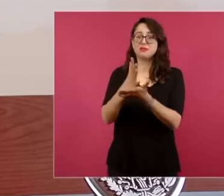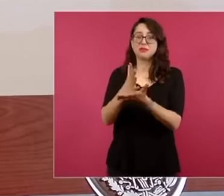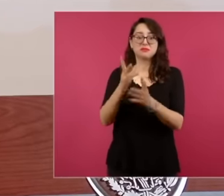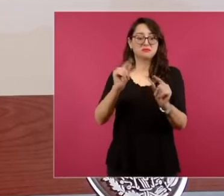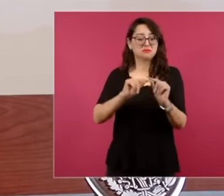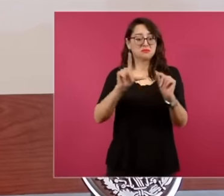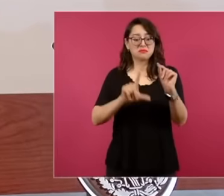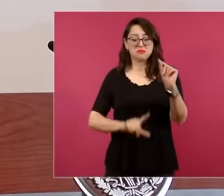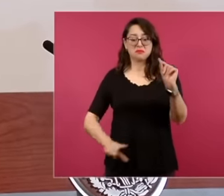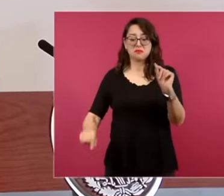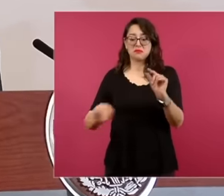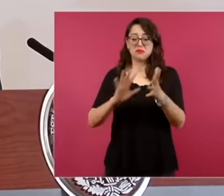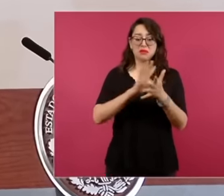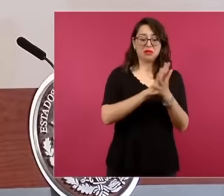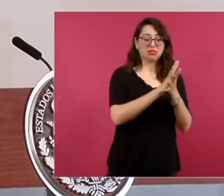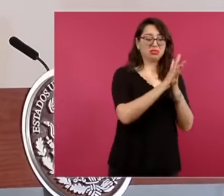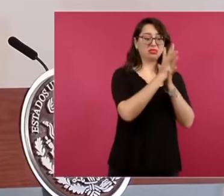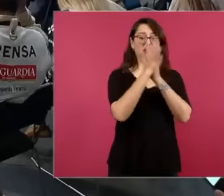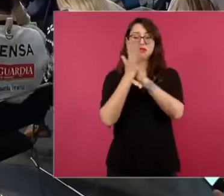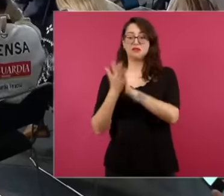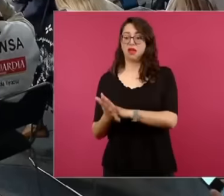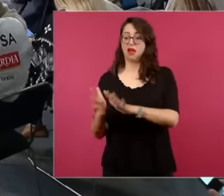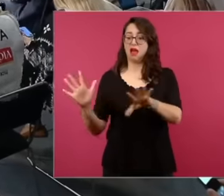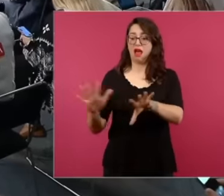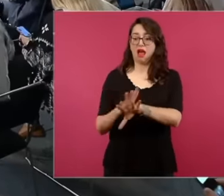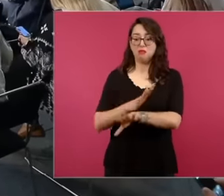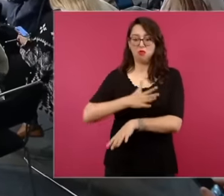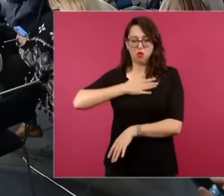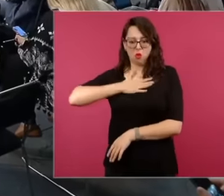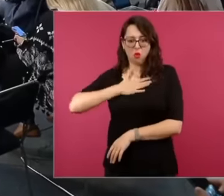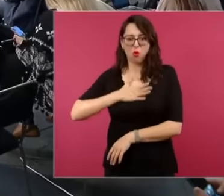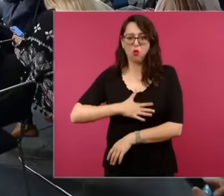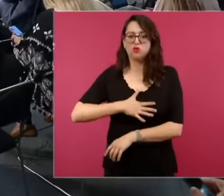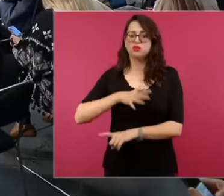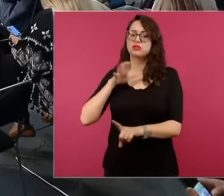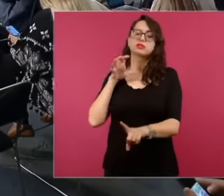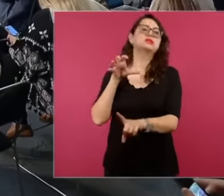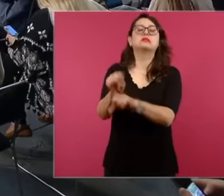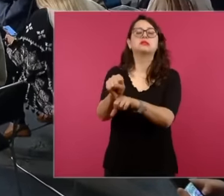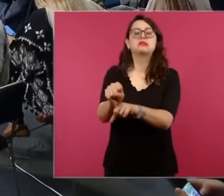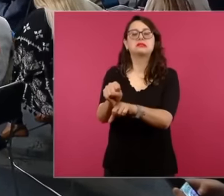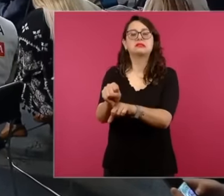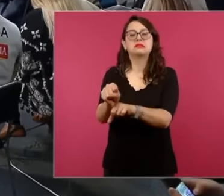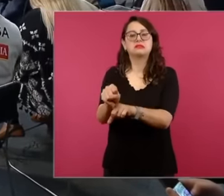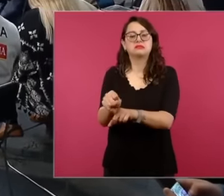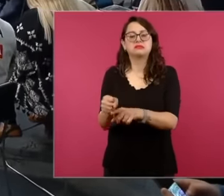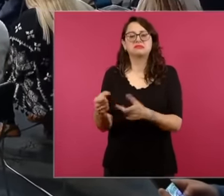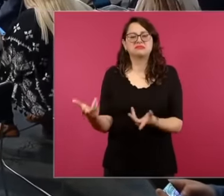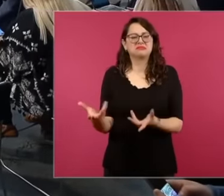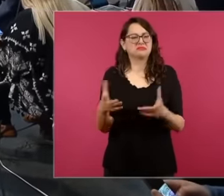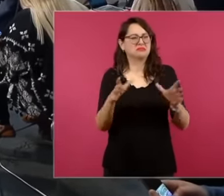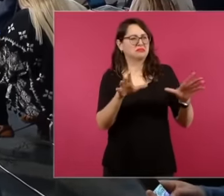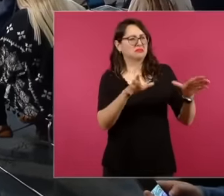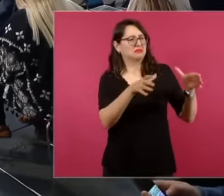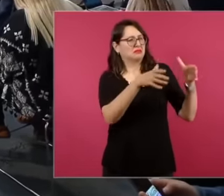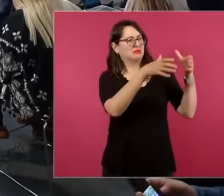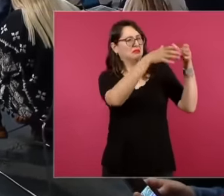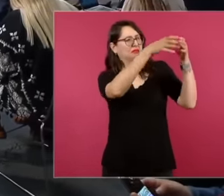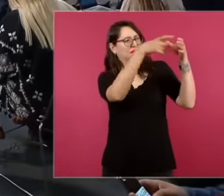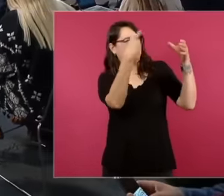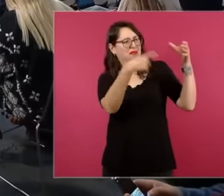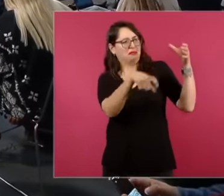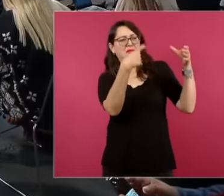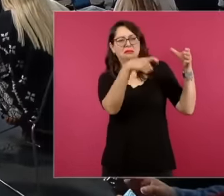transformación, para que haya justicia social, se va a contar con el apoyo de los de arriba.